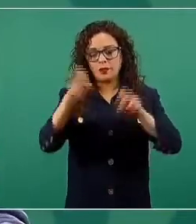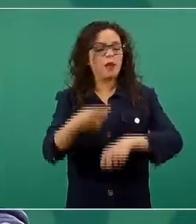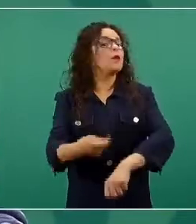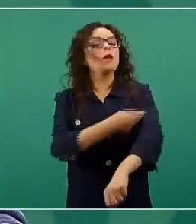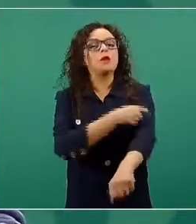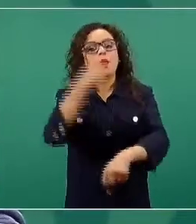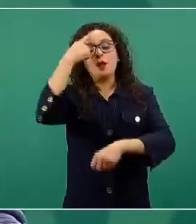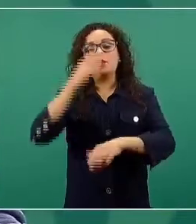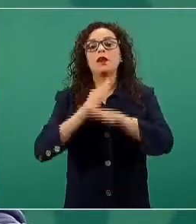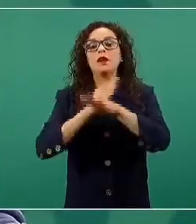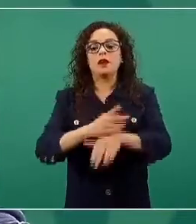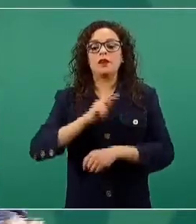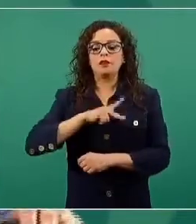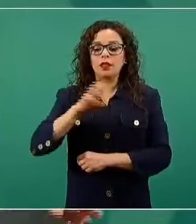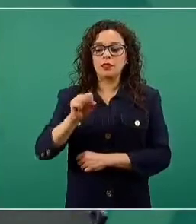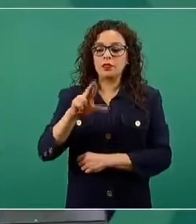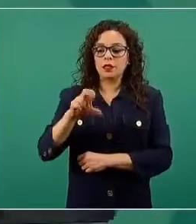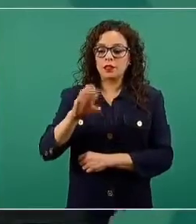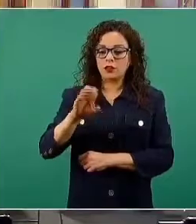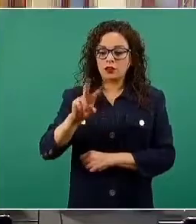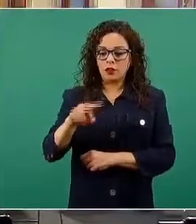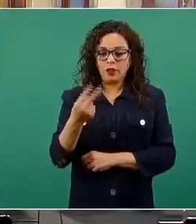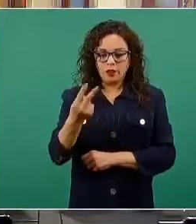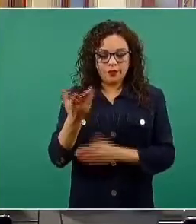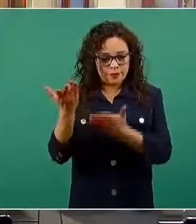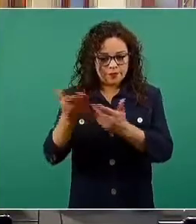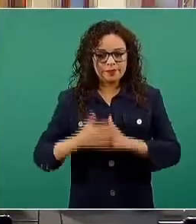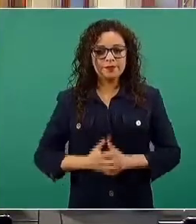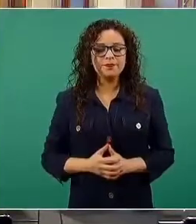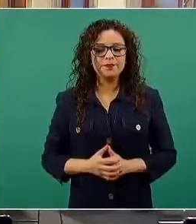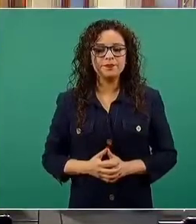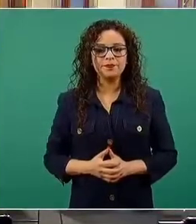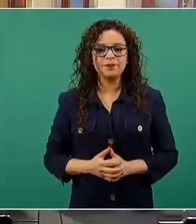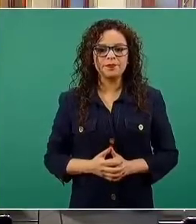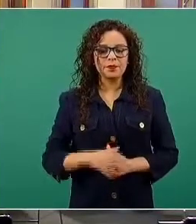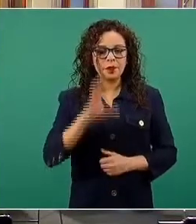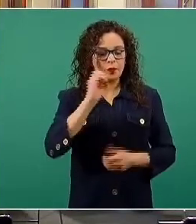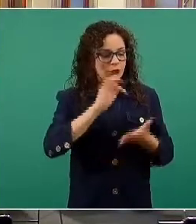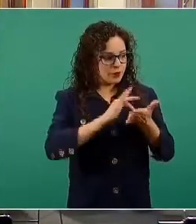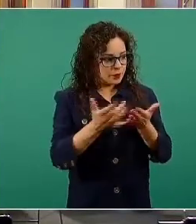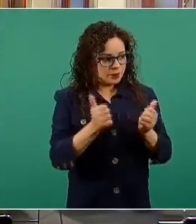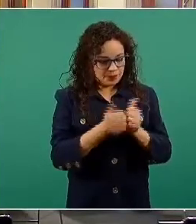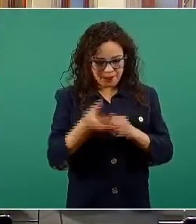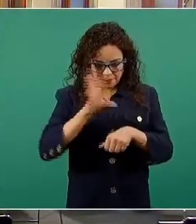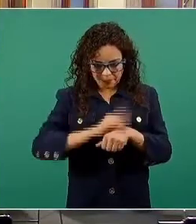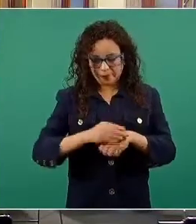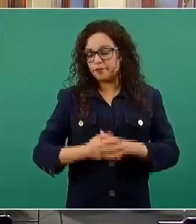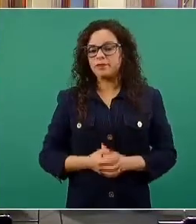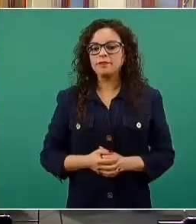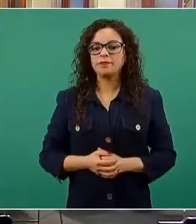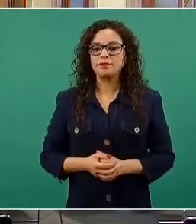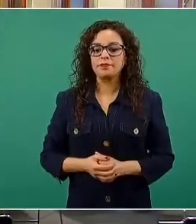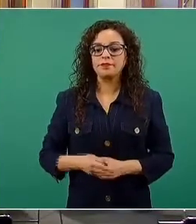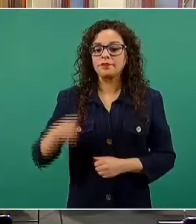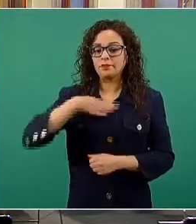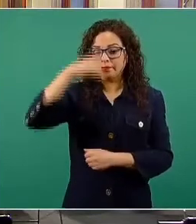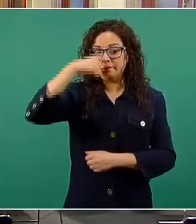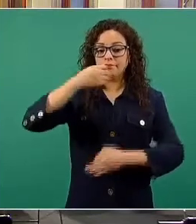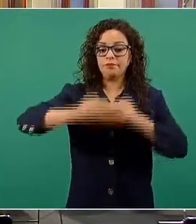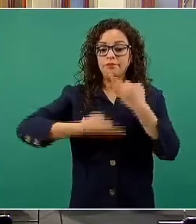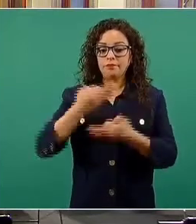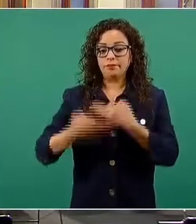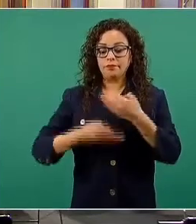el virus SARS-CoV-2. Adelante. Muchas gracias. Con su permiso, señor secretario, muy buenas noches a